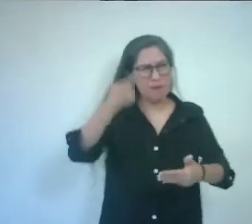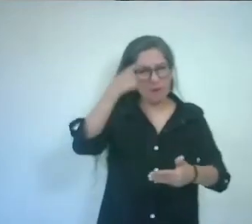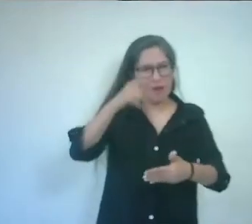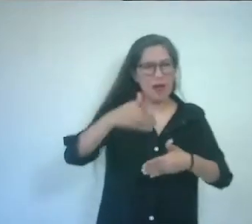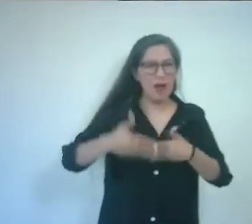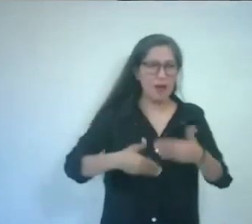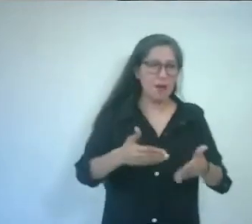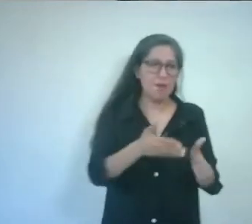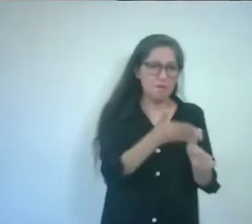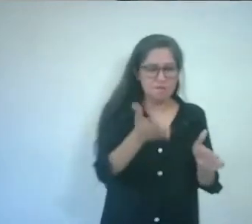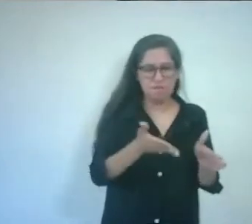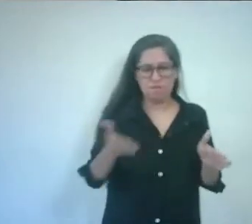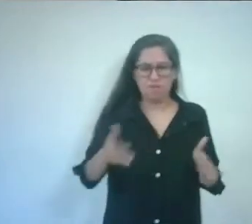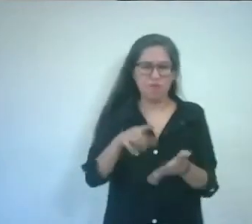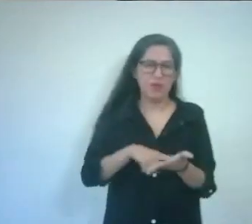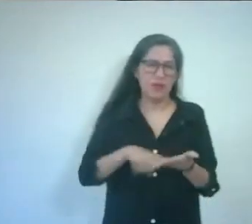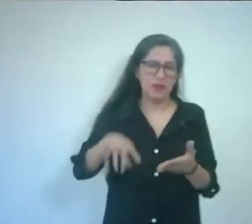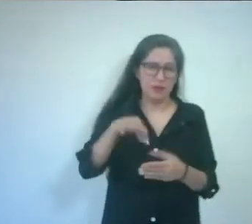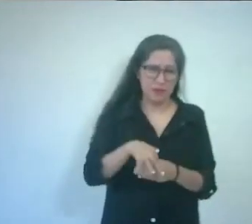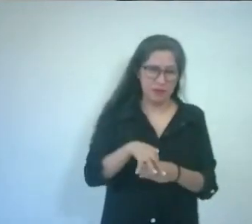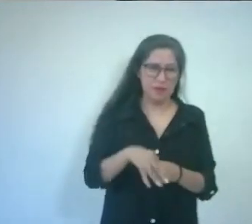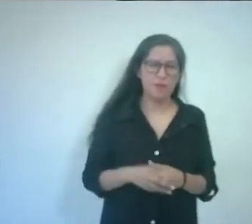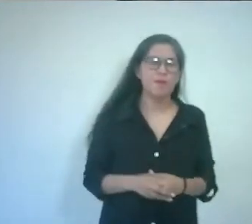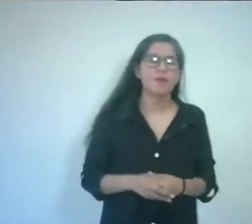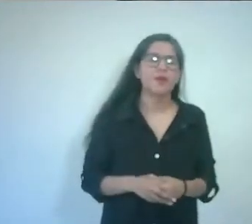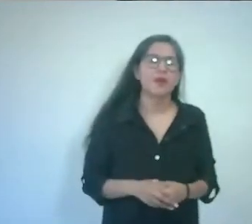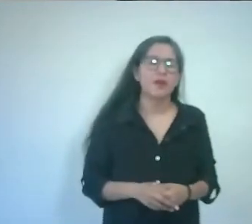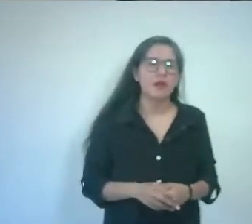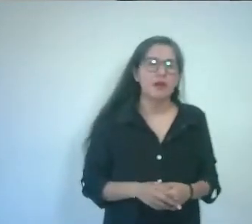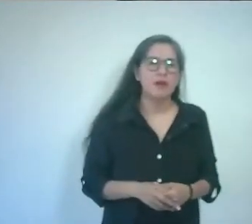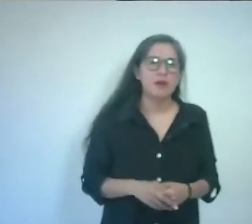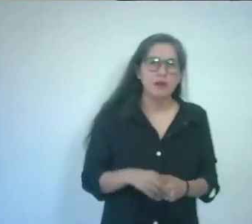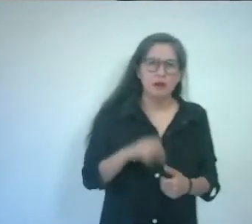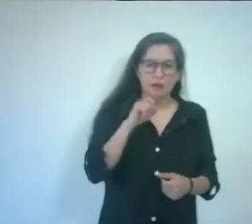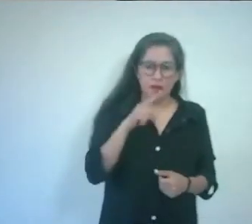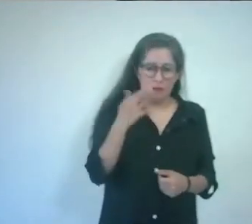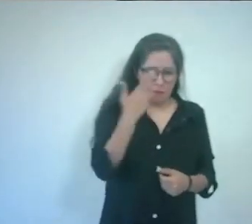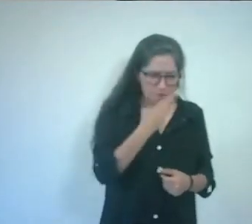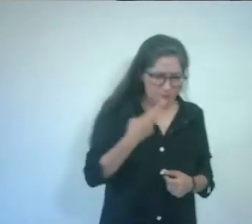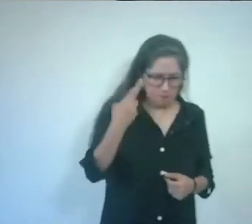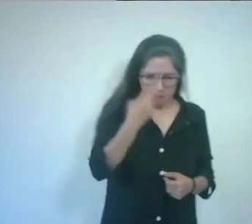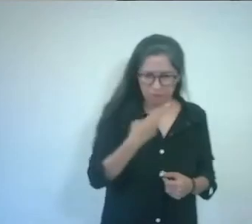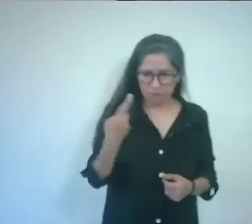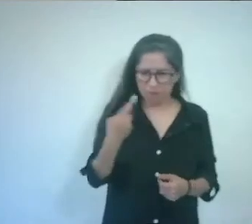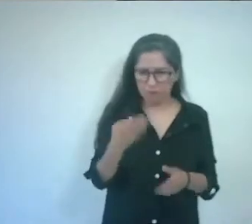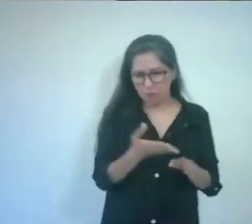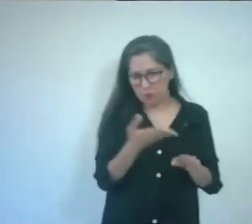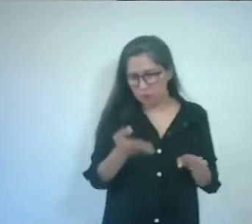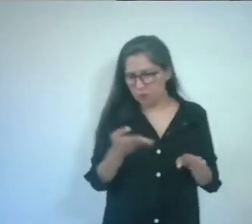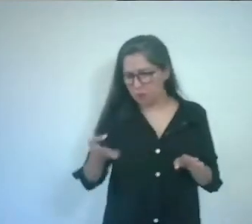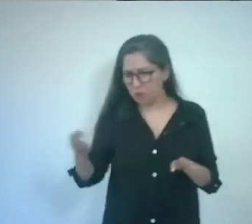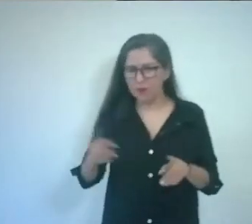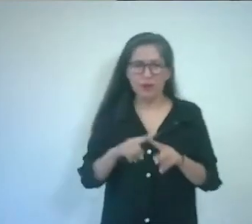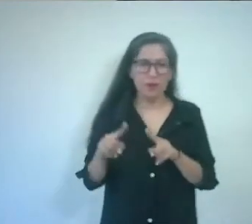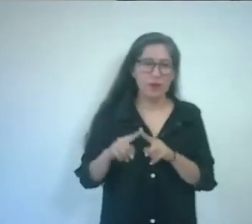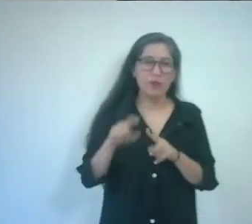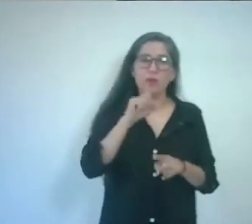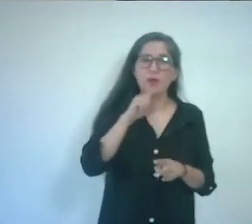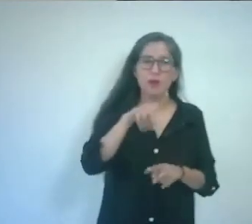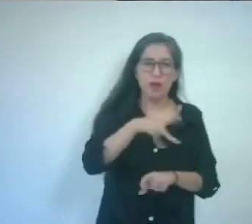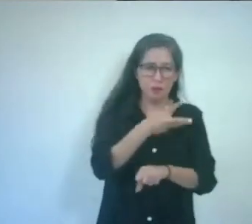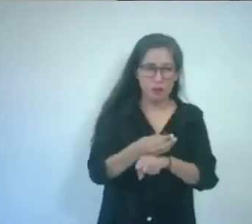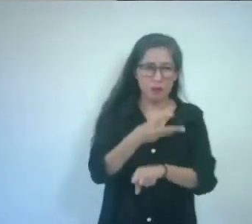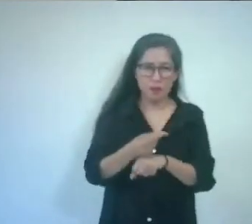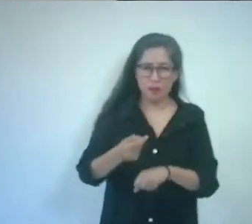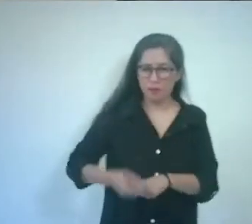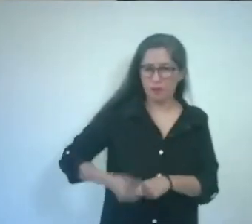electoral. Tanto aquellos que hemos realizado de manera tradicional a lo largo de los diferentes procesos, pero también aquellos que han sido implementados por